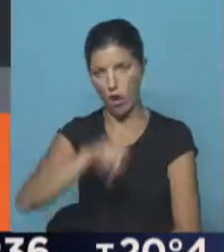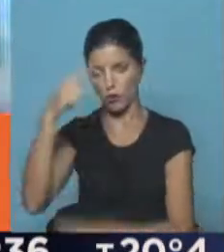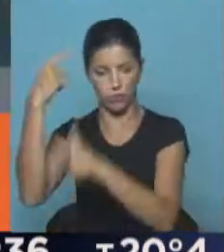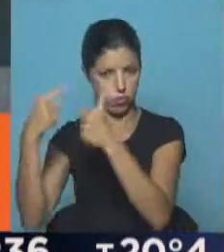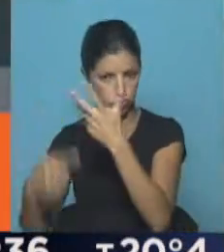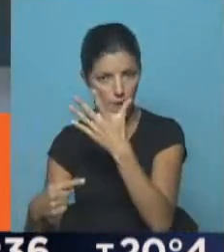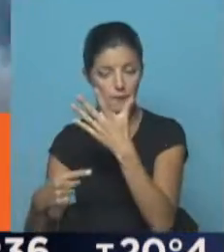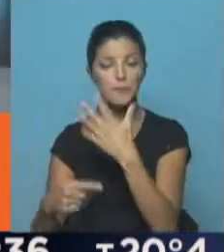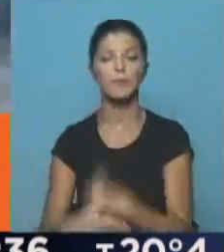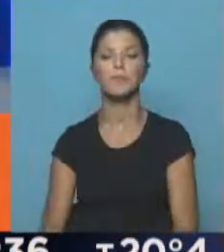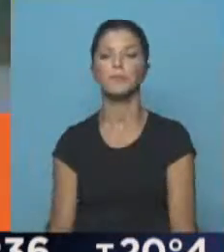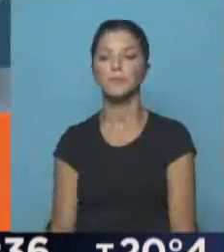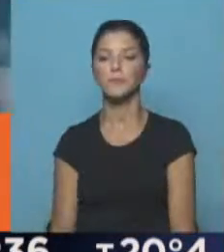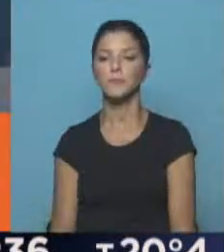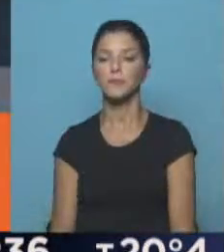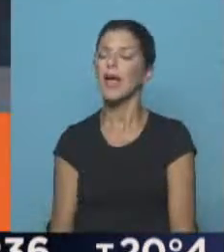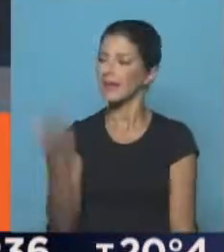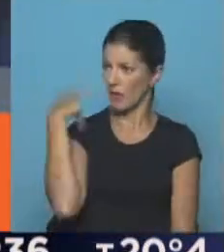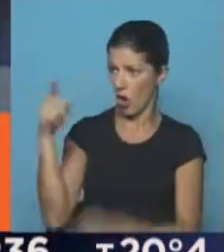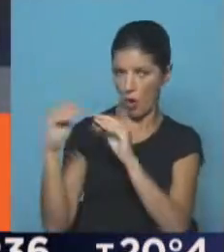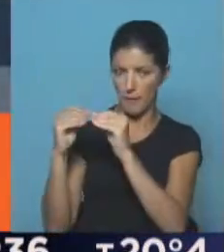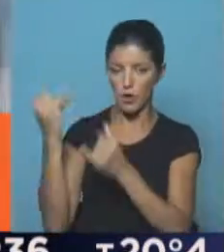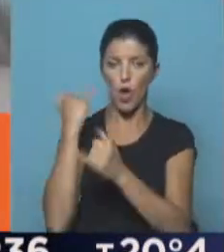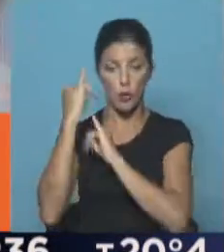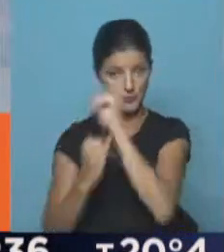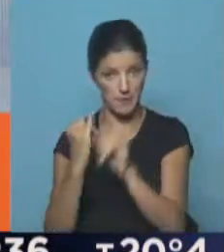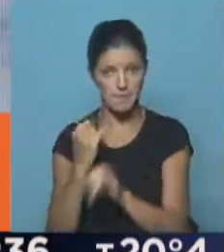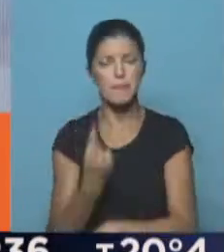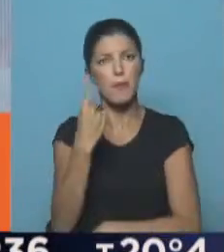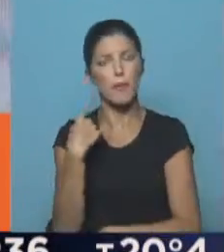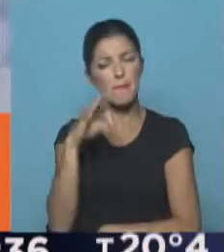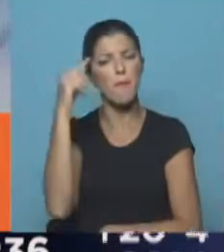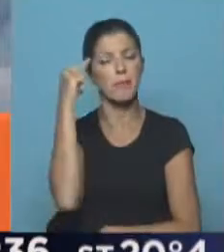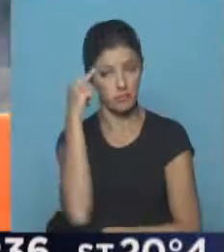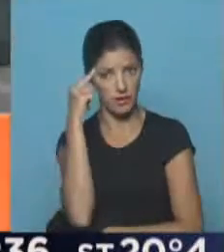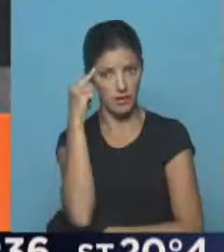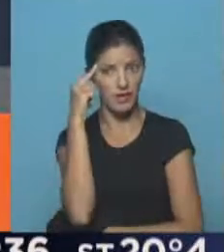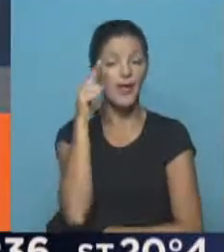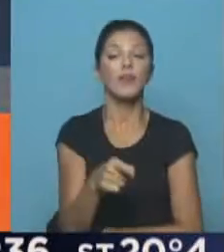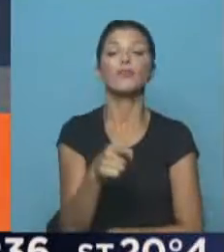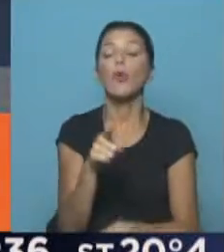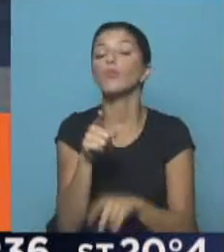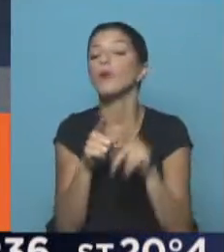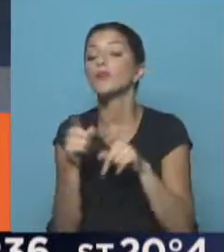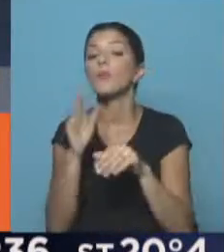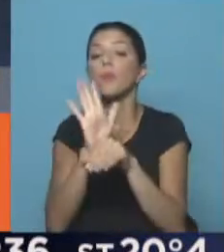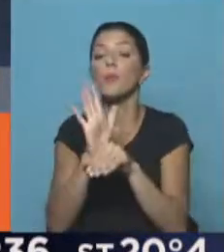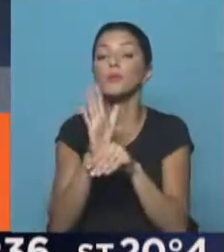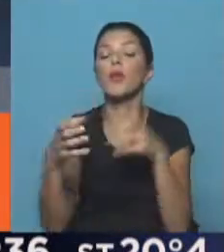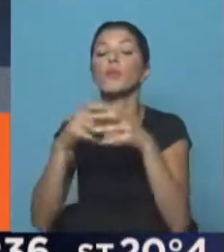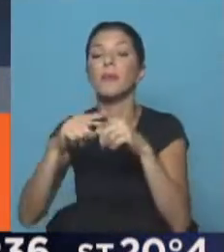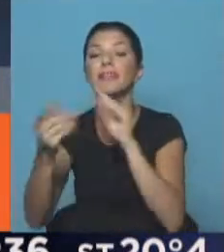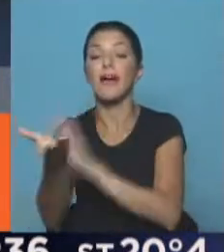Una la adelantaba Jorge recién, me parece interesante, que es pensar si estamos ante un accidente en esta trayectoria de ascenso de la ultraderecha en